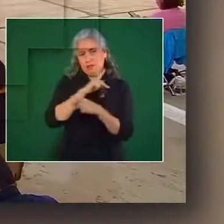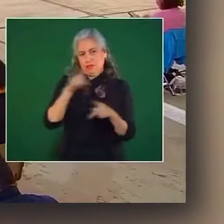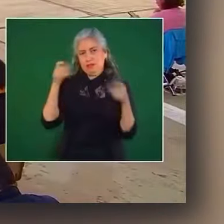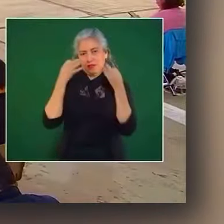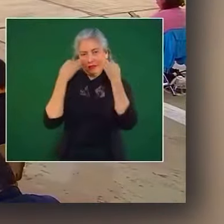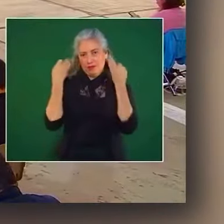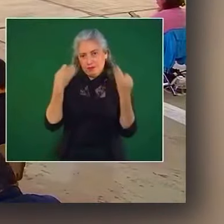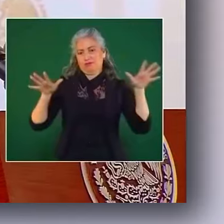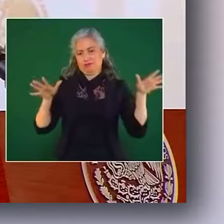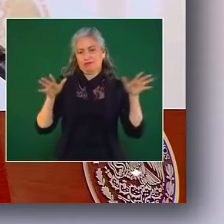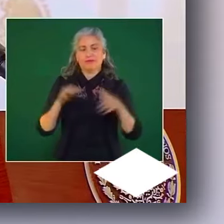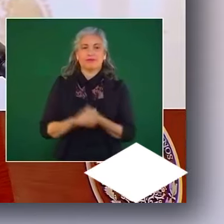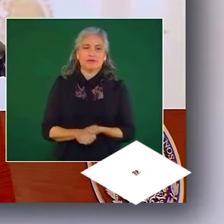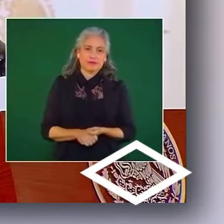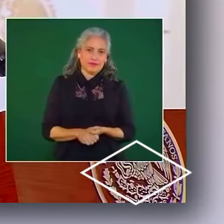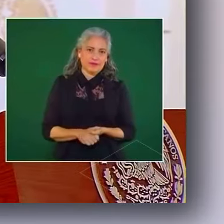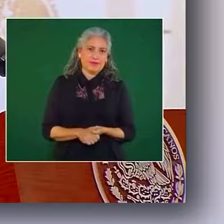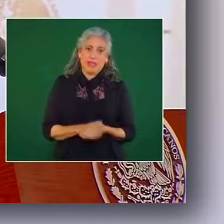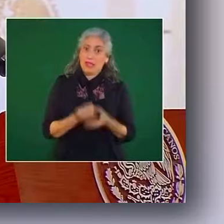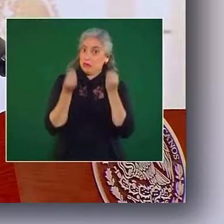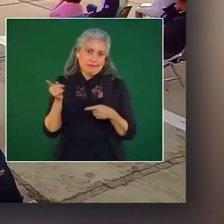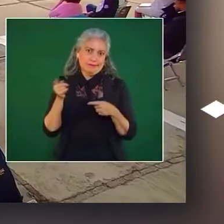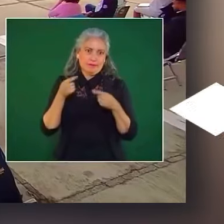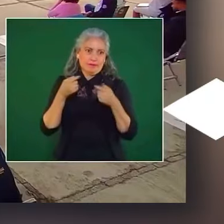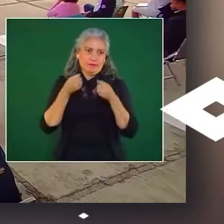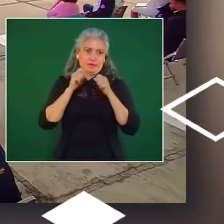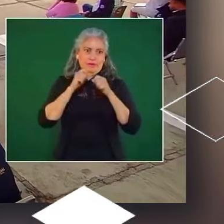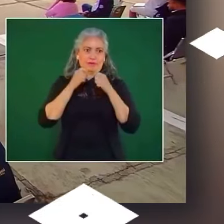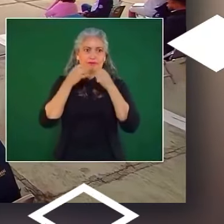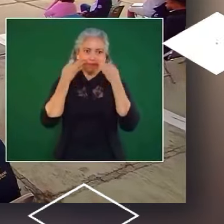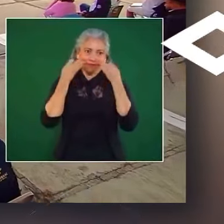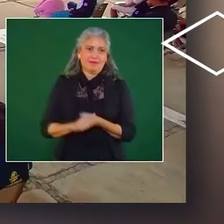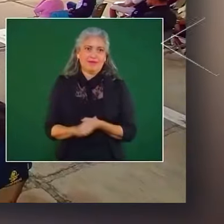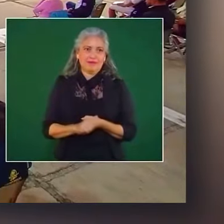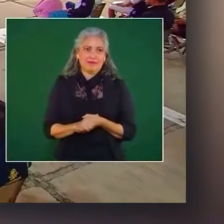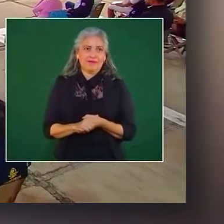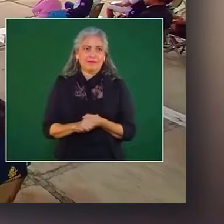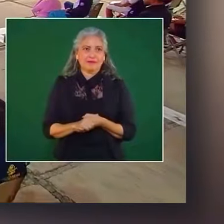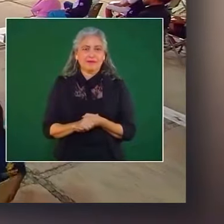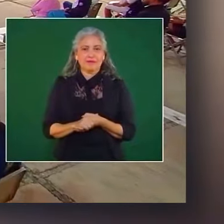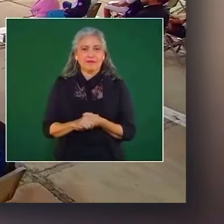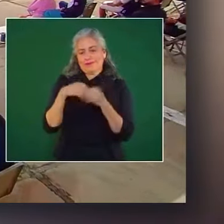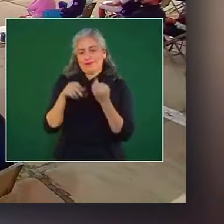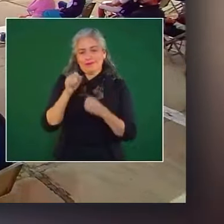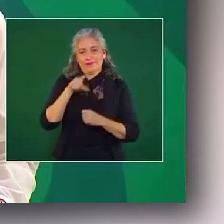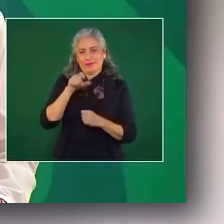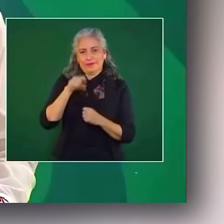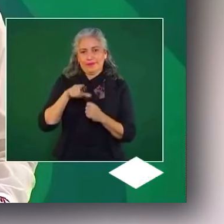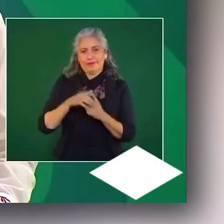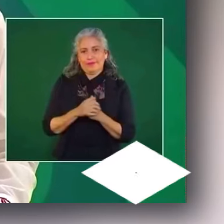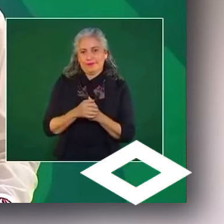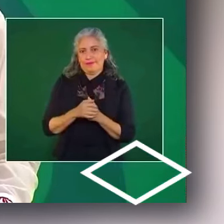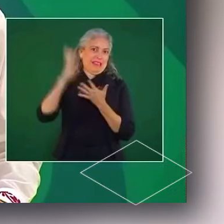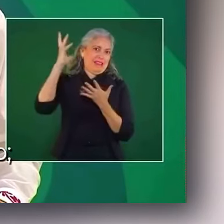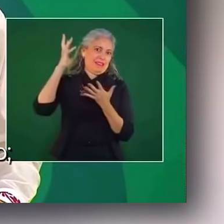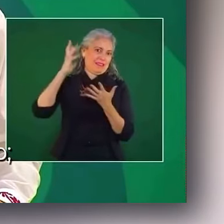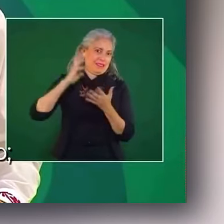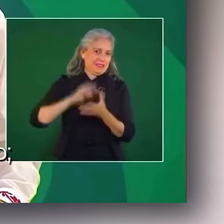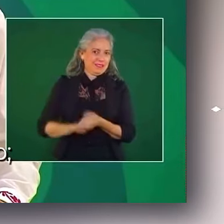Fue muy difundido, muy difundido. Todo esto que significa